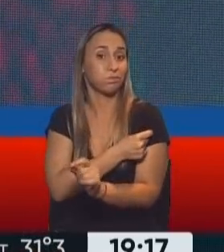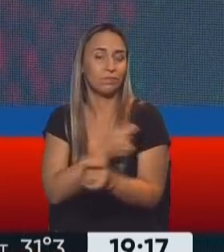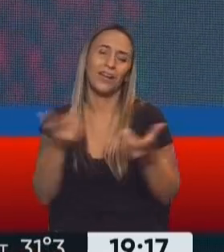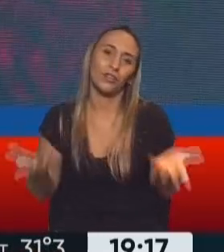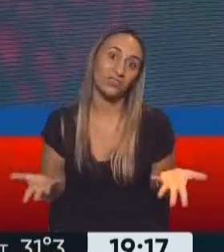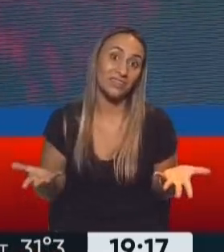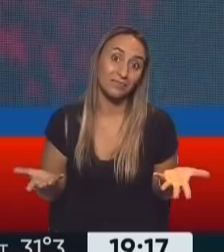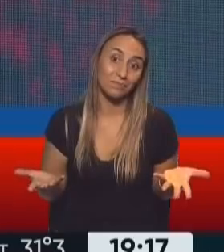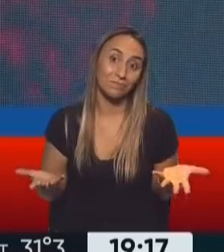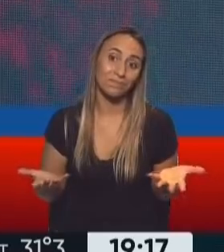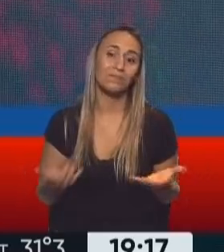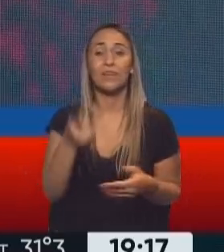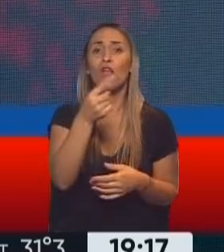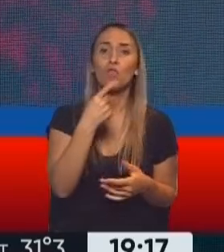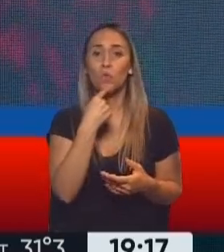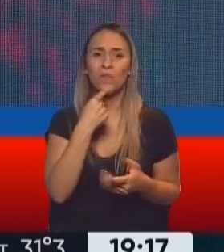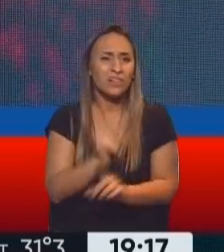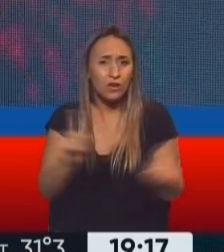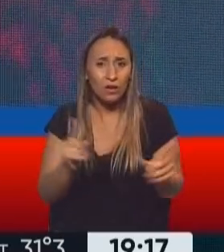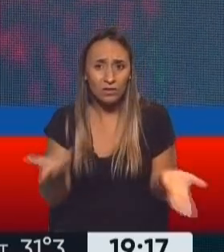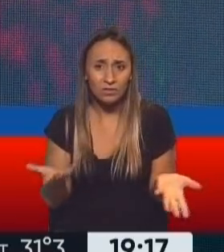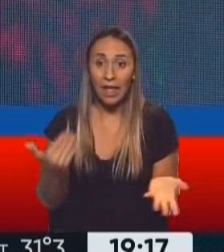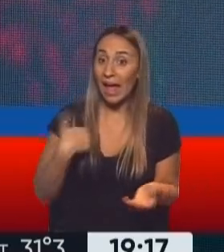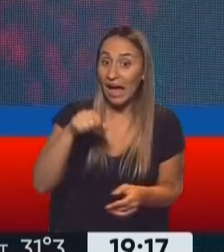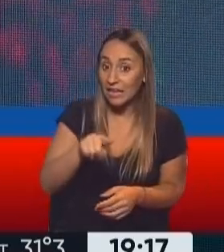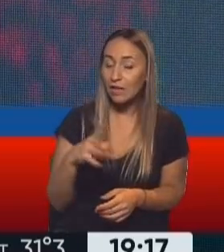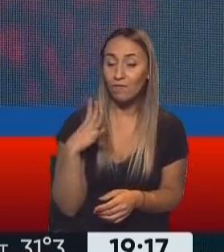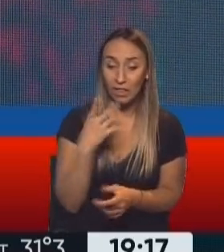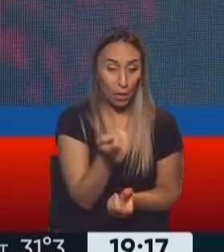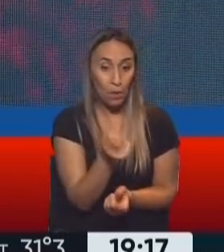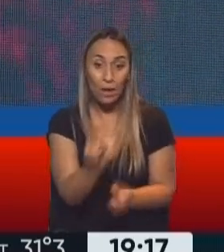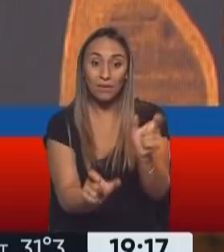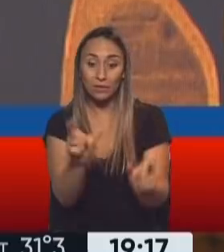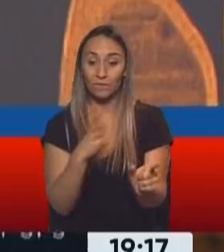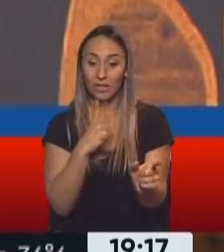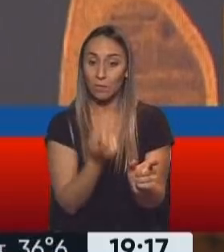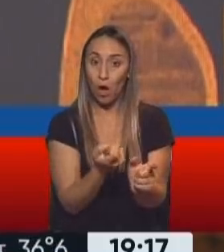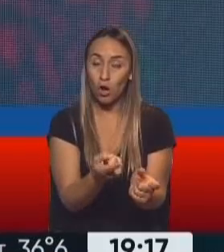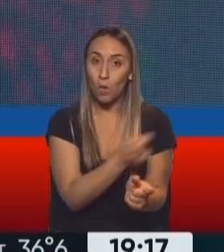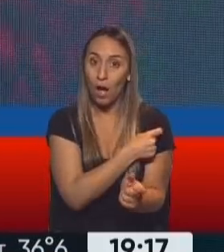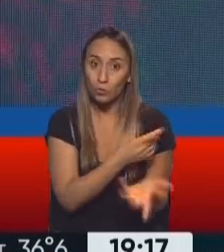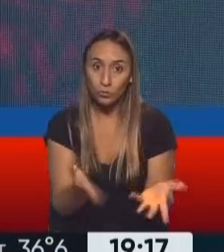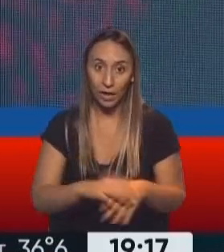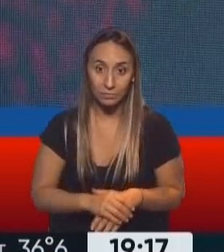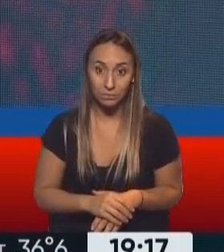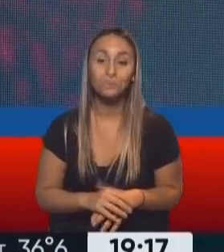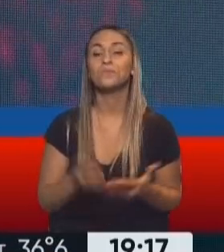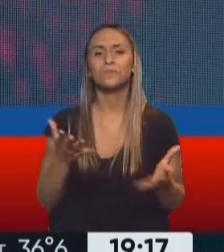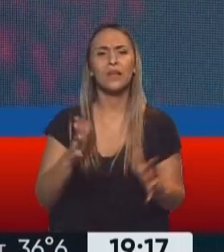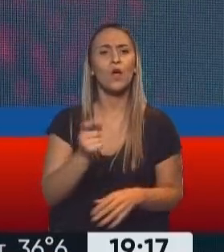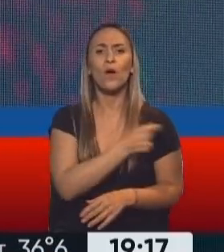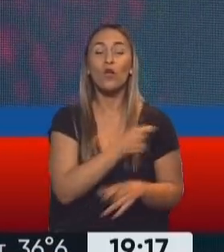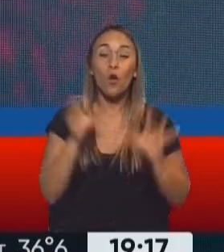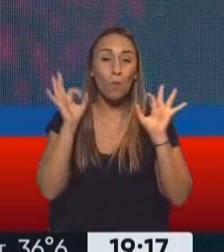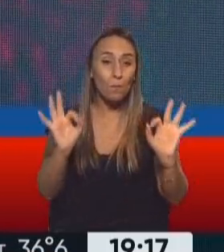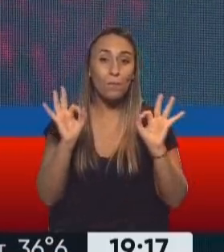muchachos, no lo duden. A nuestro país le falta poca gente vacunarse. ¿Cuál es el registro hasta el momento, doctora? Vacunados en forma completa